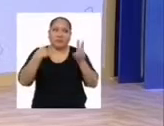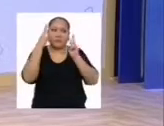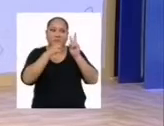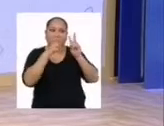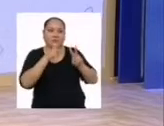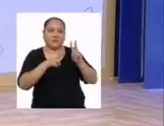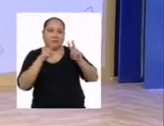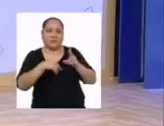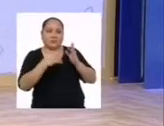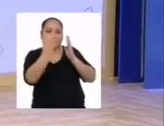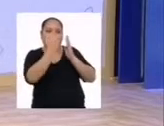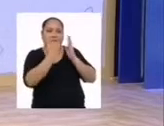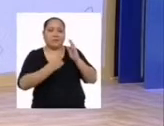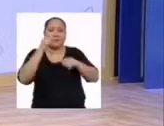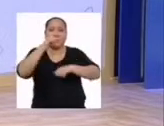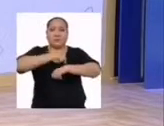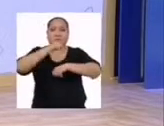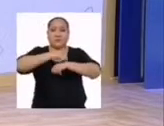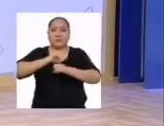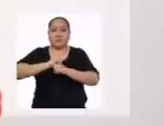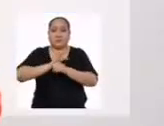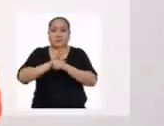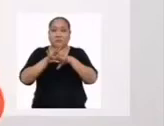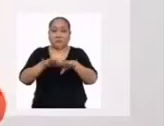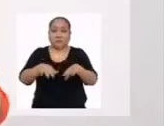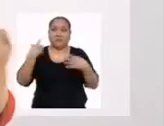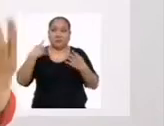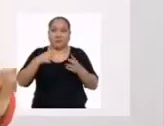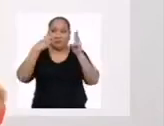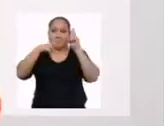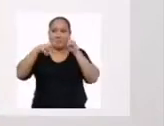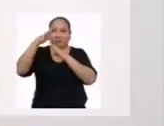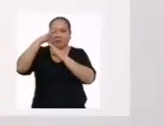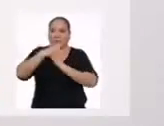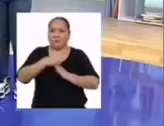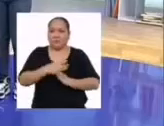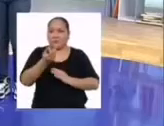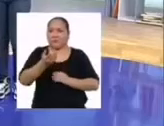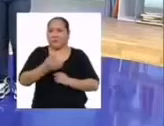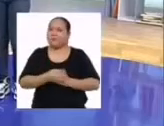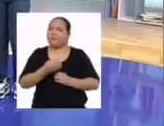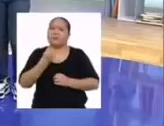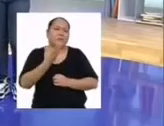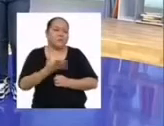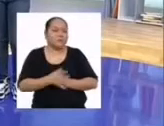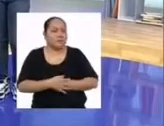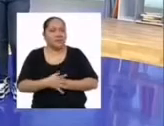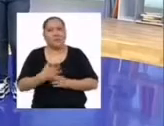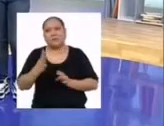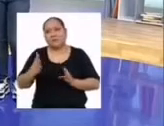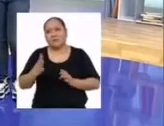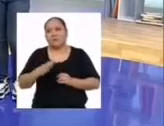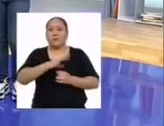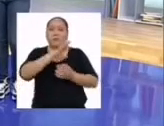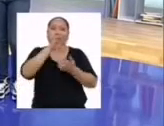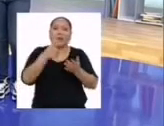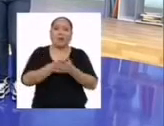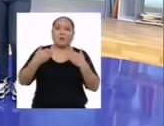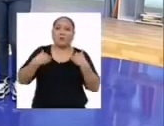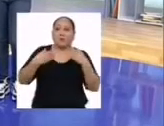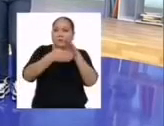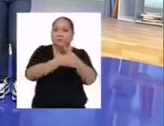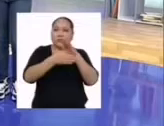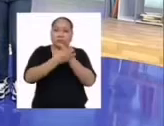contexto de la pandemia está presente el problema. ¿Cómo así, Yeremis? Bueno, todos debemos tener acceso